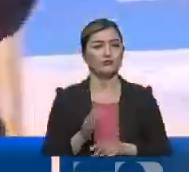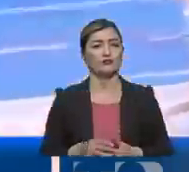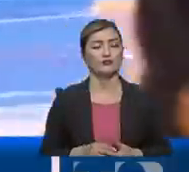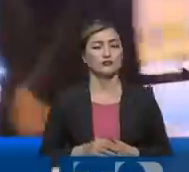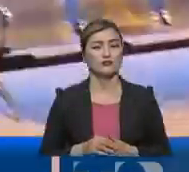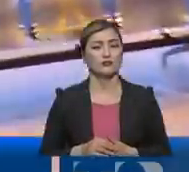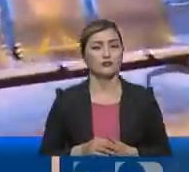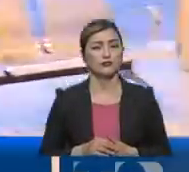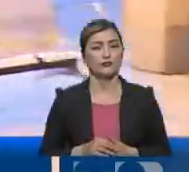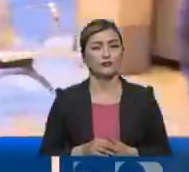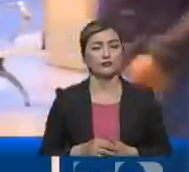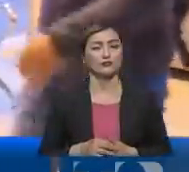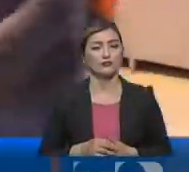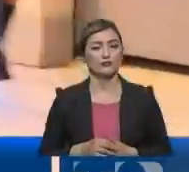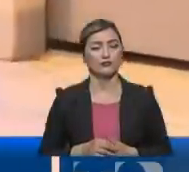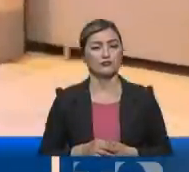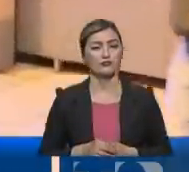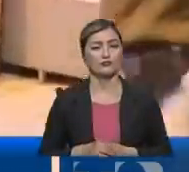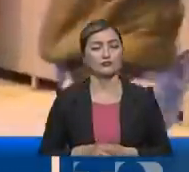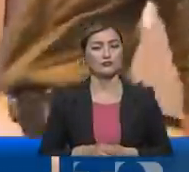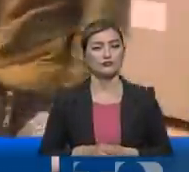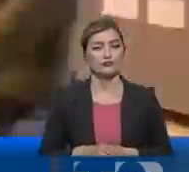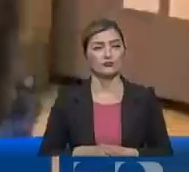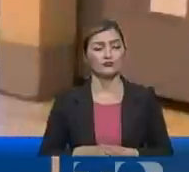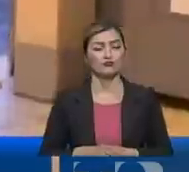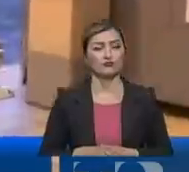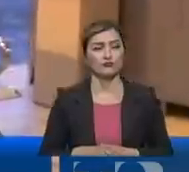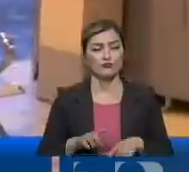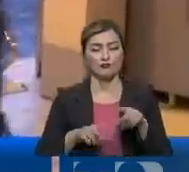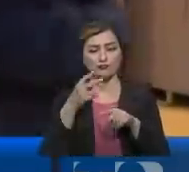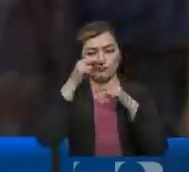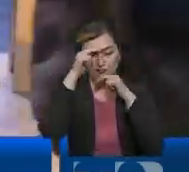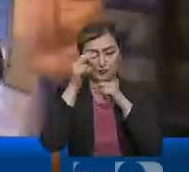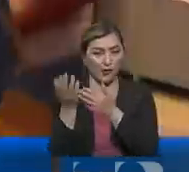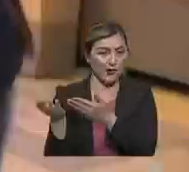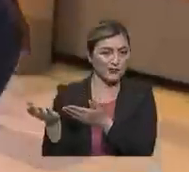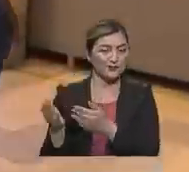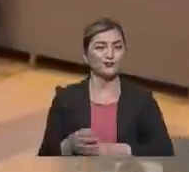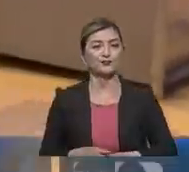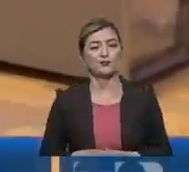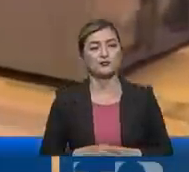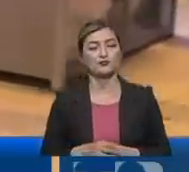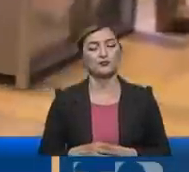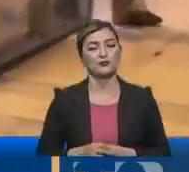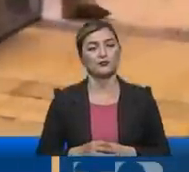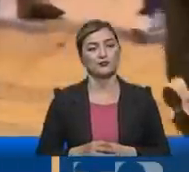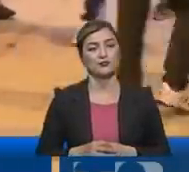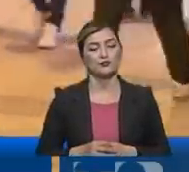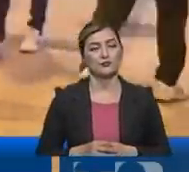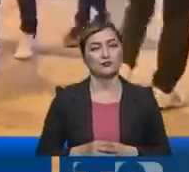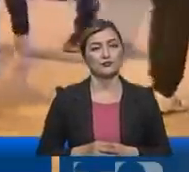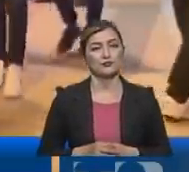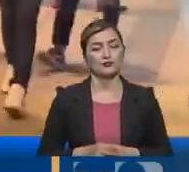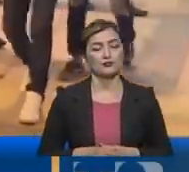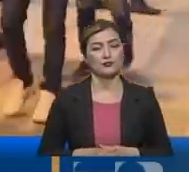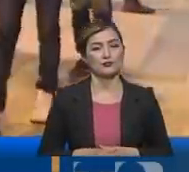de aquí de la estación. Y bueno, compañeras, amigos televidentes, ustedes ya lo han escuchado. Aquí en esta terminal